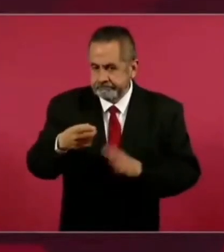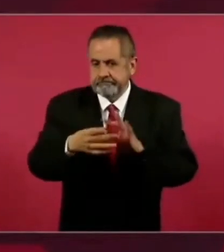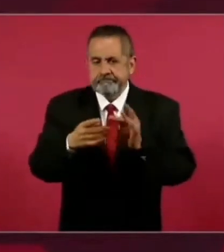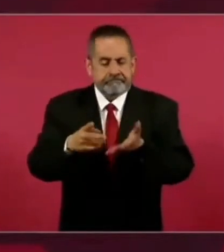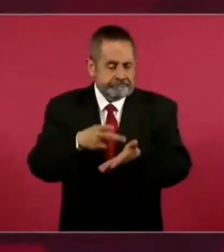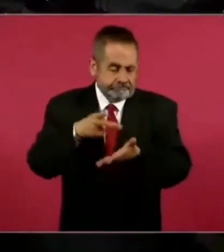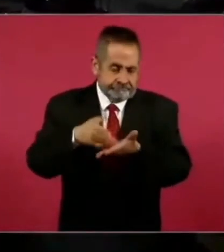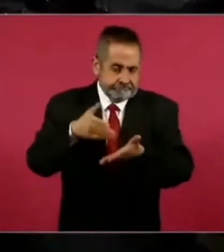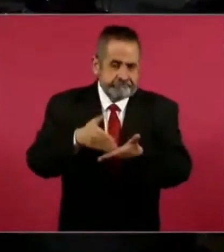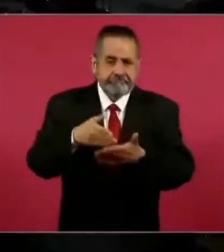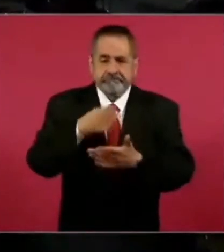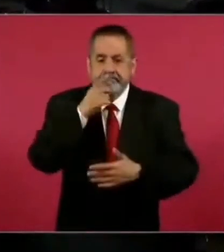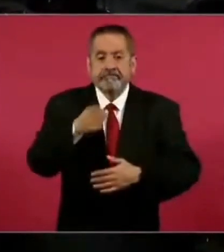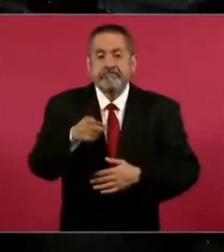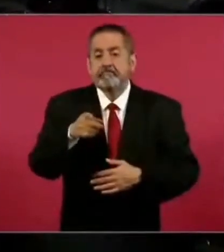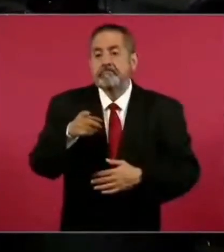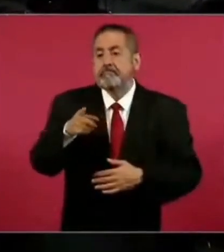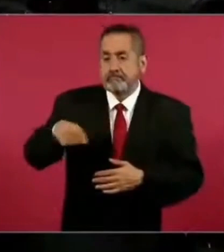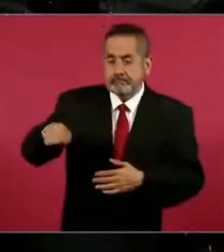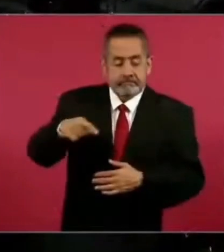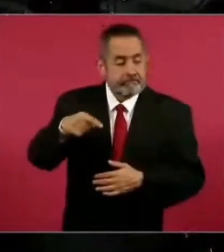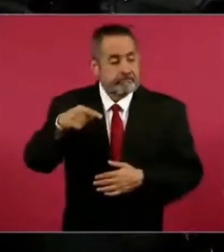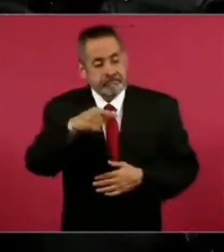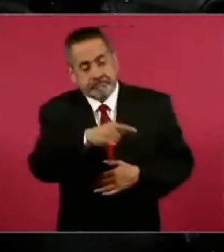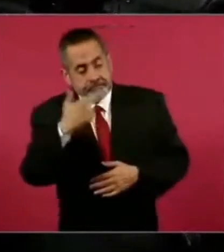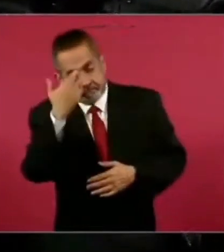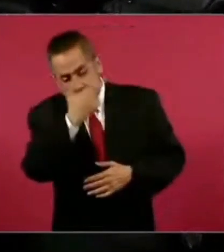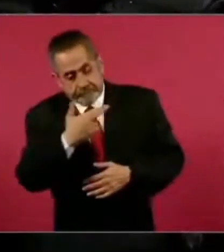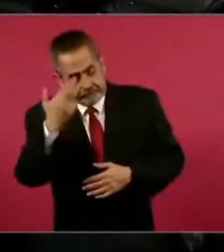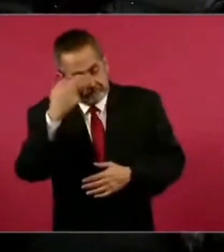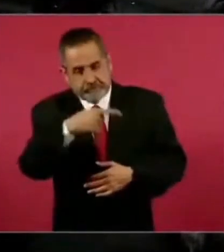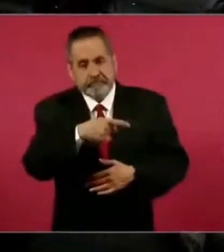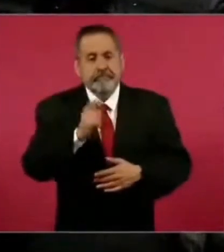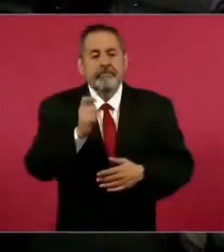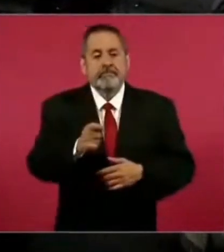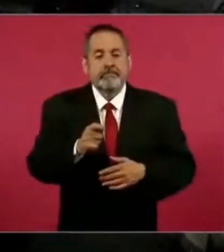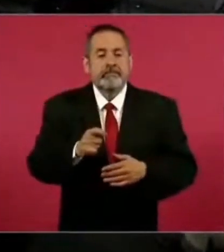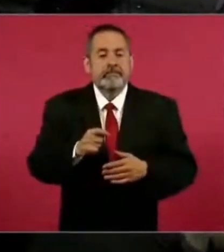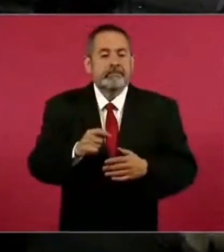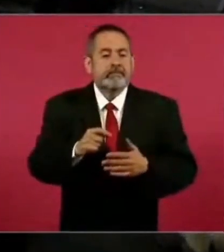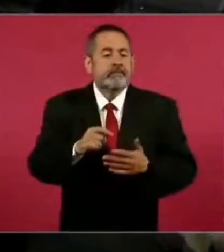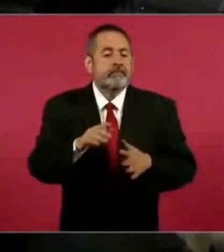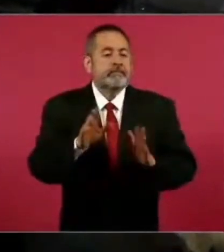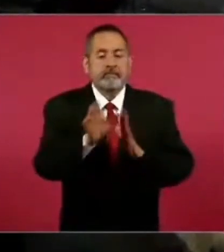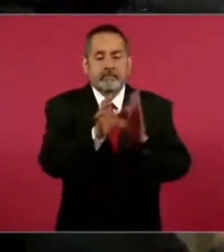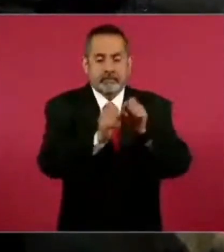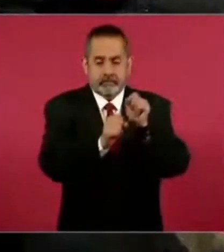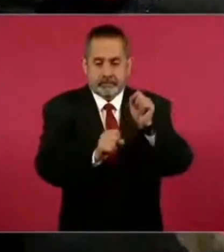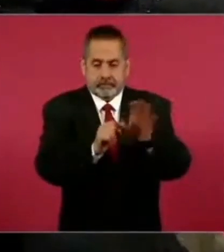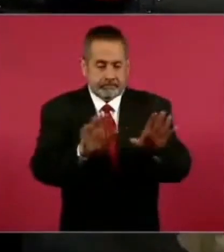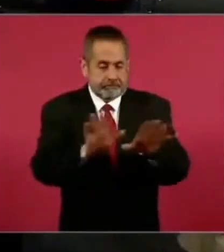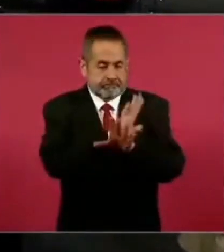insistir en que revisen todas las reformas que se hicieron a la Constitución